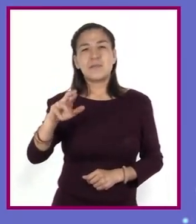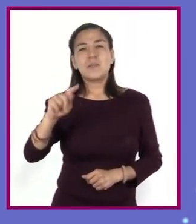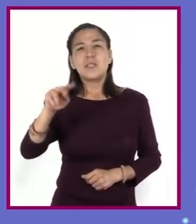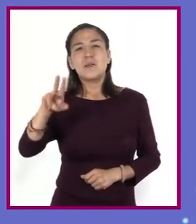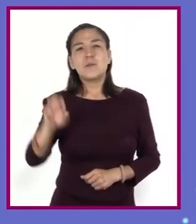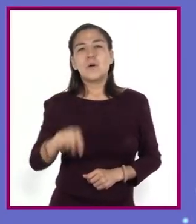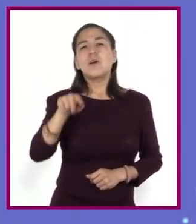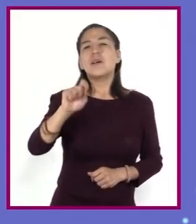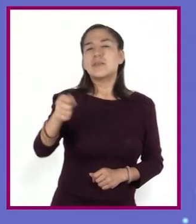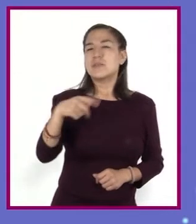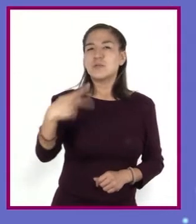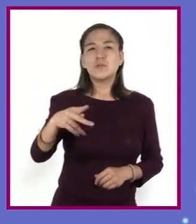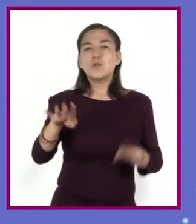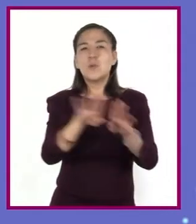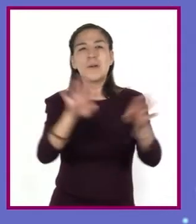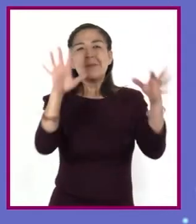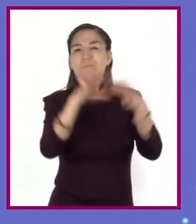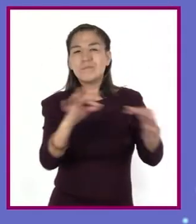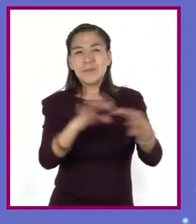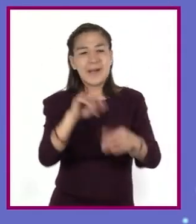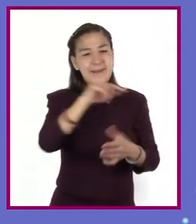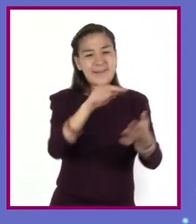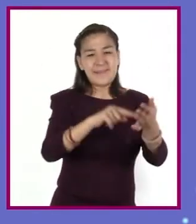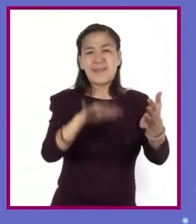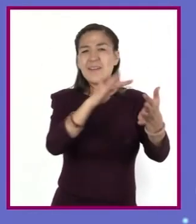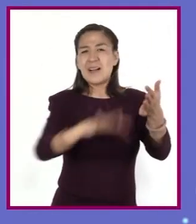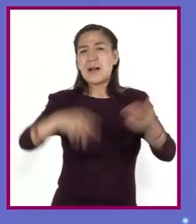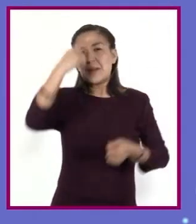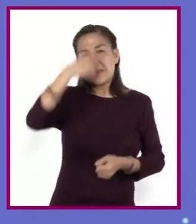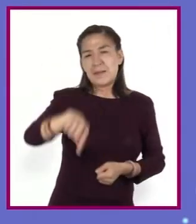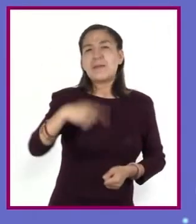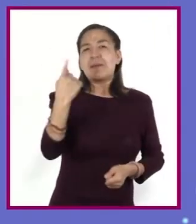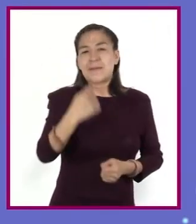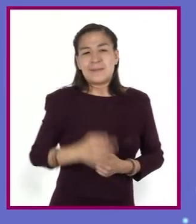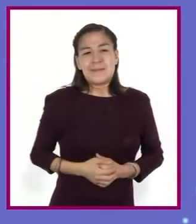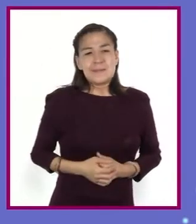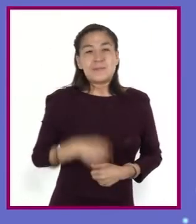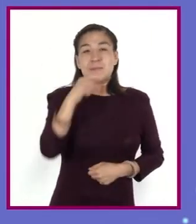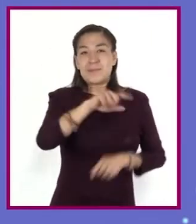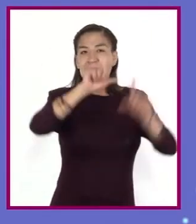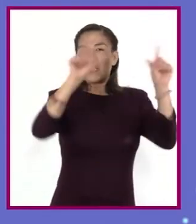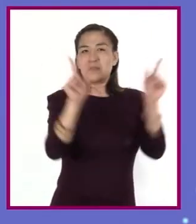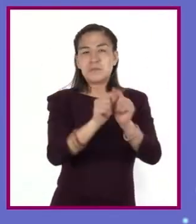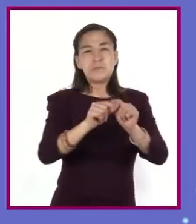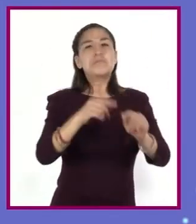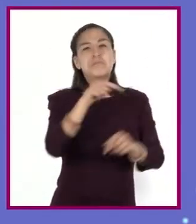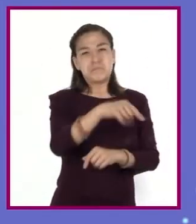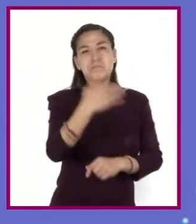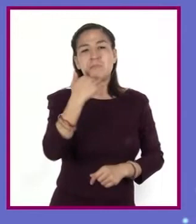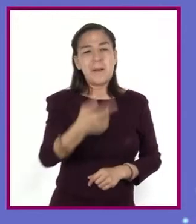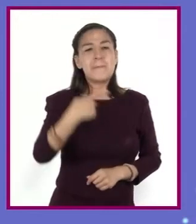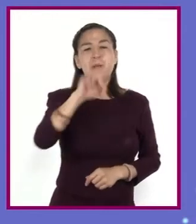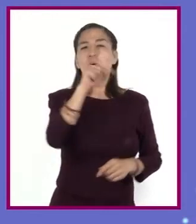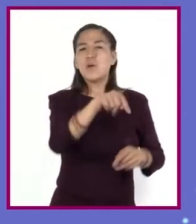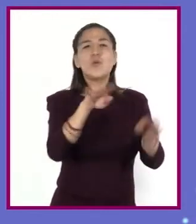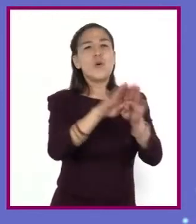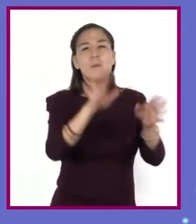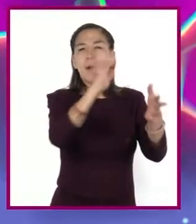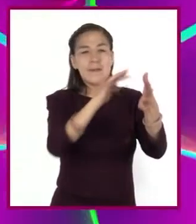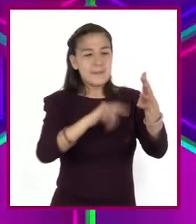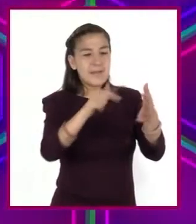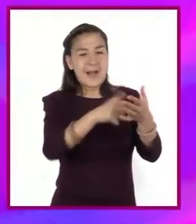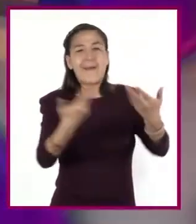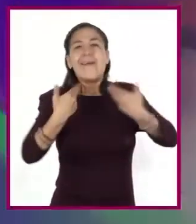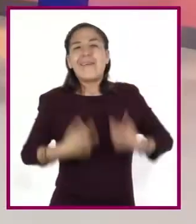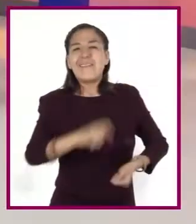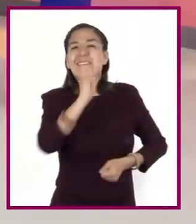manera general el contenido que se leyó. El resumen es muy breve, pero con ello se da una idea de lo que trata el